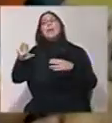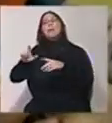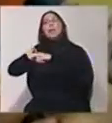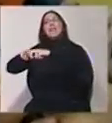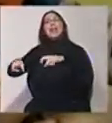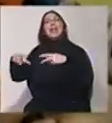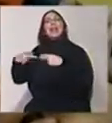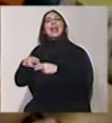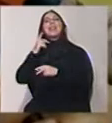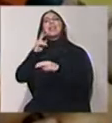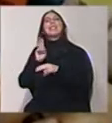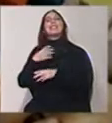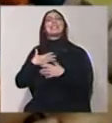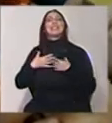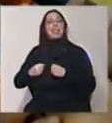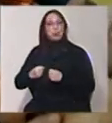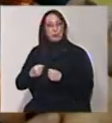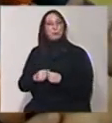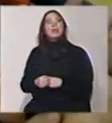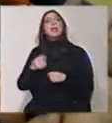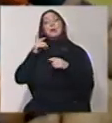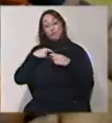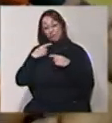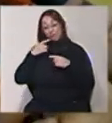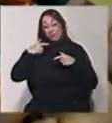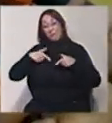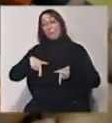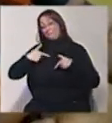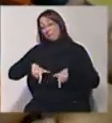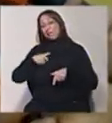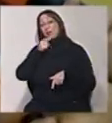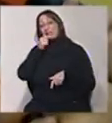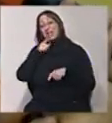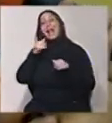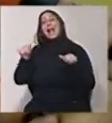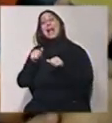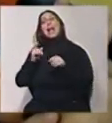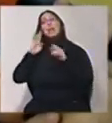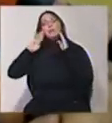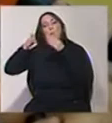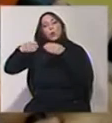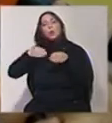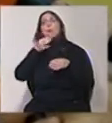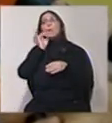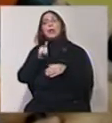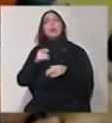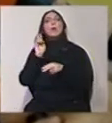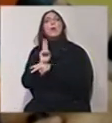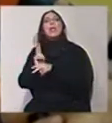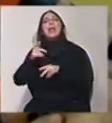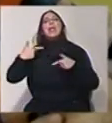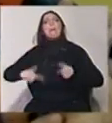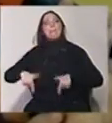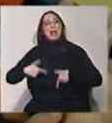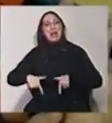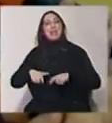año pasado, el ministro Bonomi comentó su disposición a que los militares cumplan tareas puntuales, como la de cuidar las embajadas, lo que a